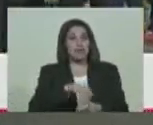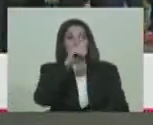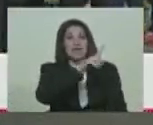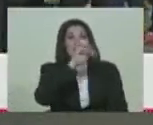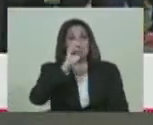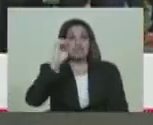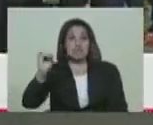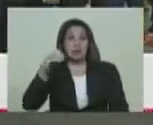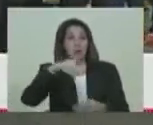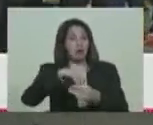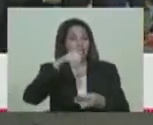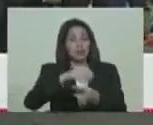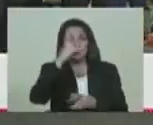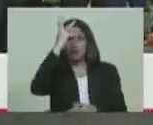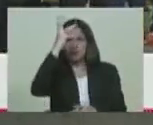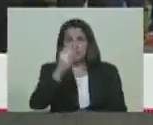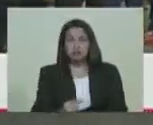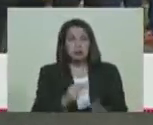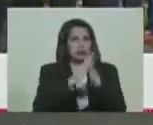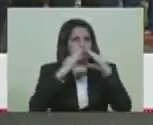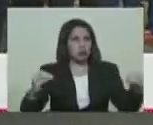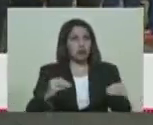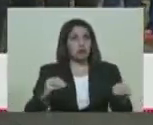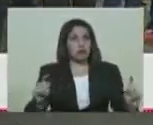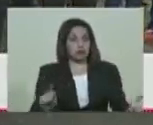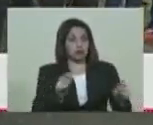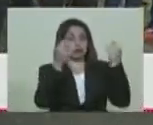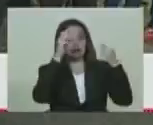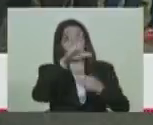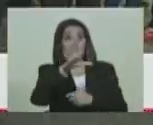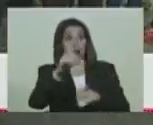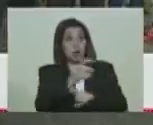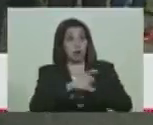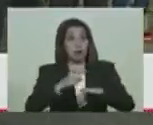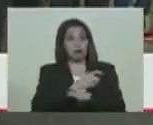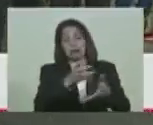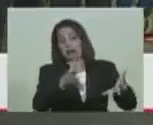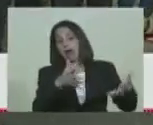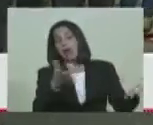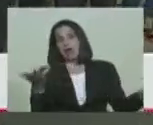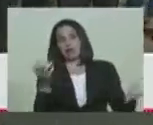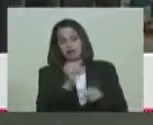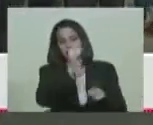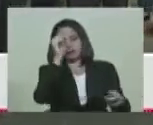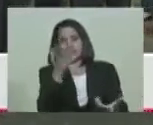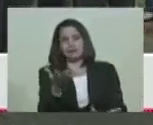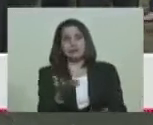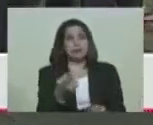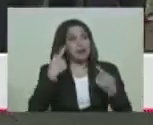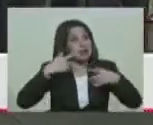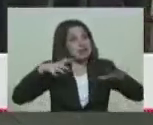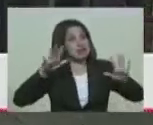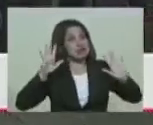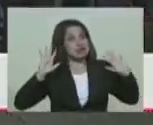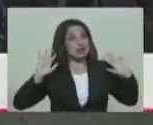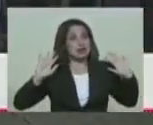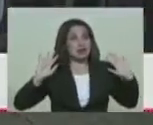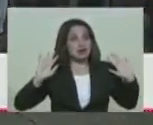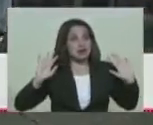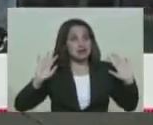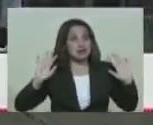100% de la papeleta. De repente recuperamos esas 5 gobernaciones que ellos ganaron. ¿Quién quita, pues?